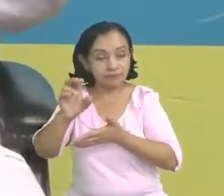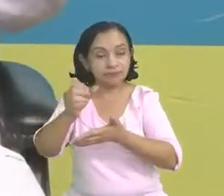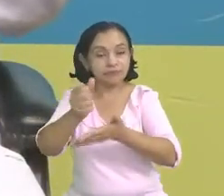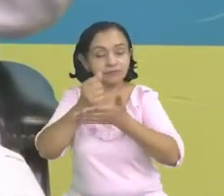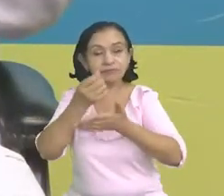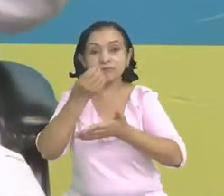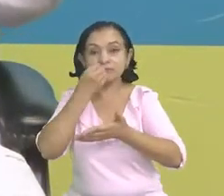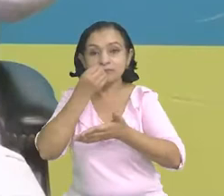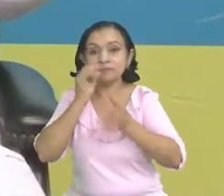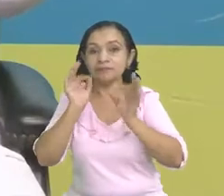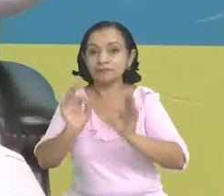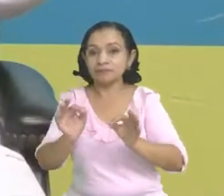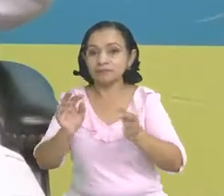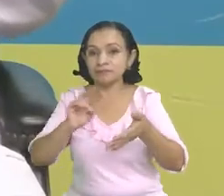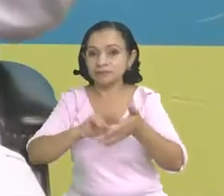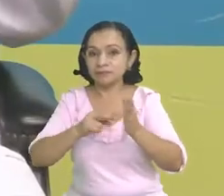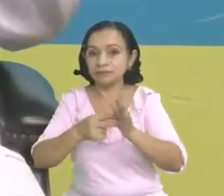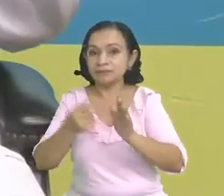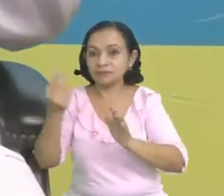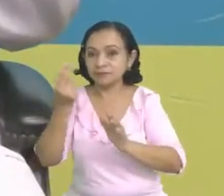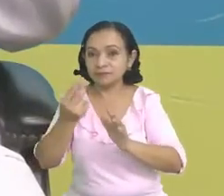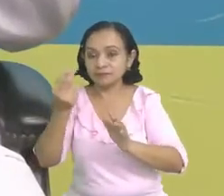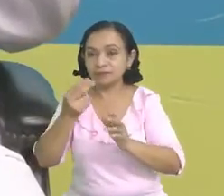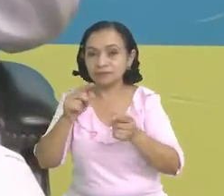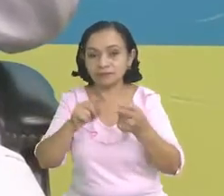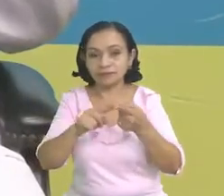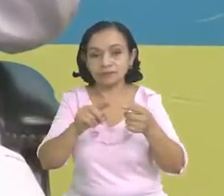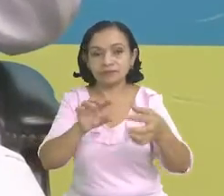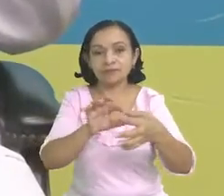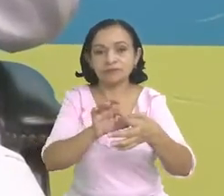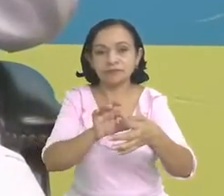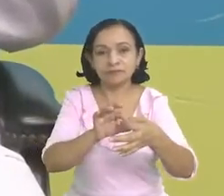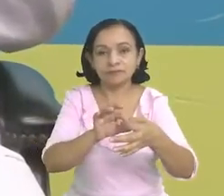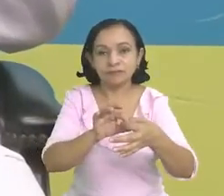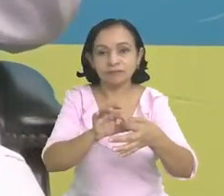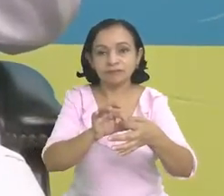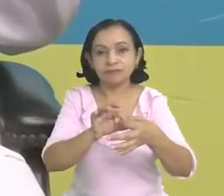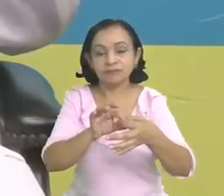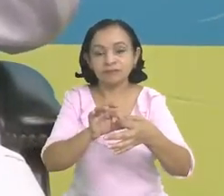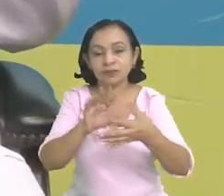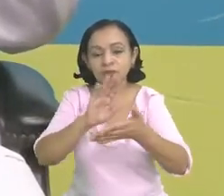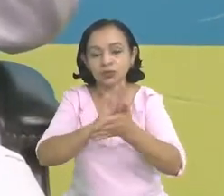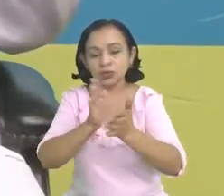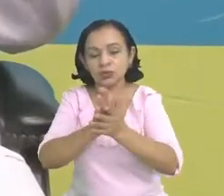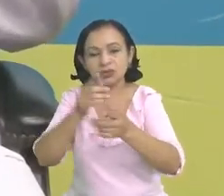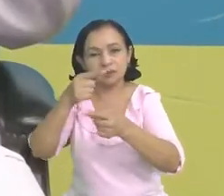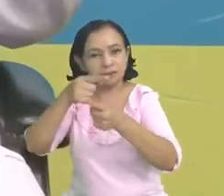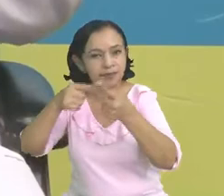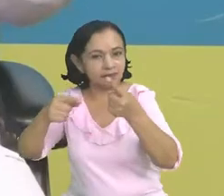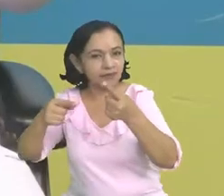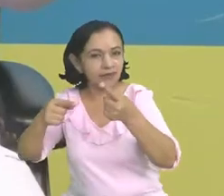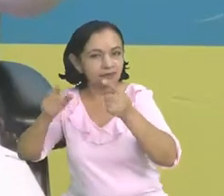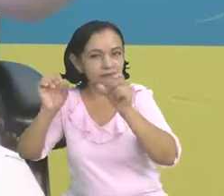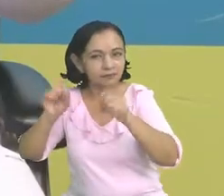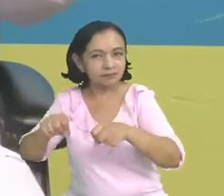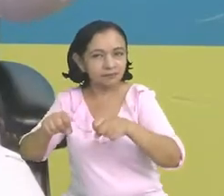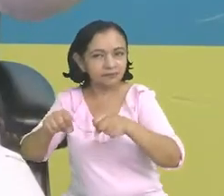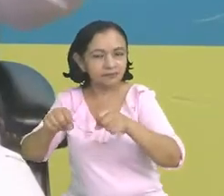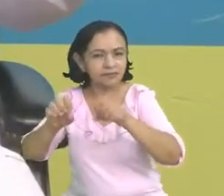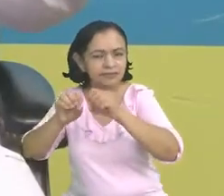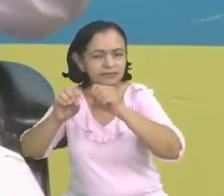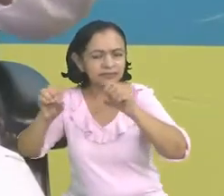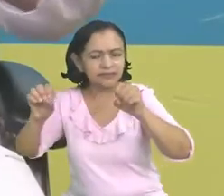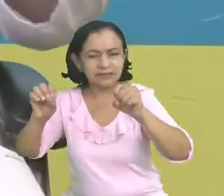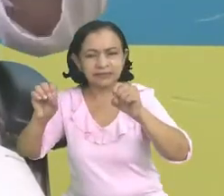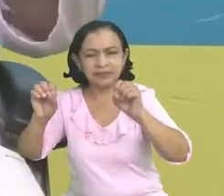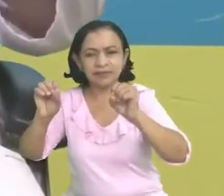consumir. En ese caso podemos utilizar un carbohidrato a la mano, tal vez un cuarto de tortilla, y simple y sencillamente, sin sal y nada, comer